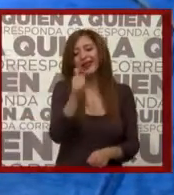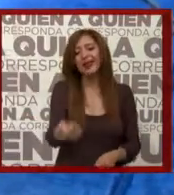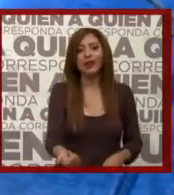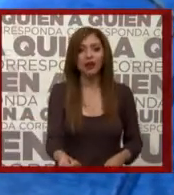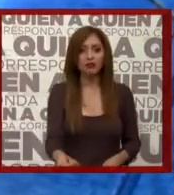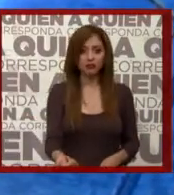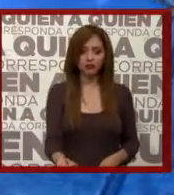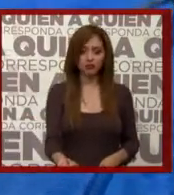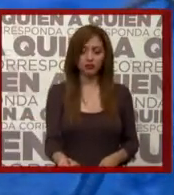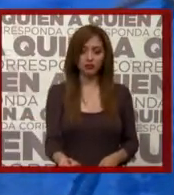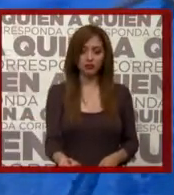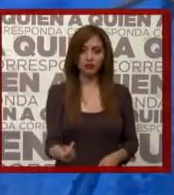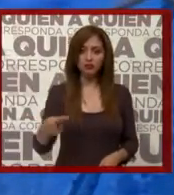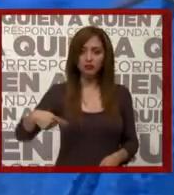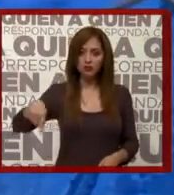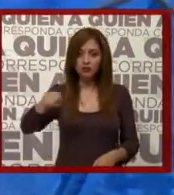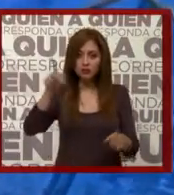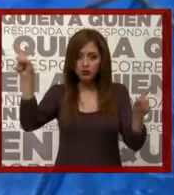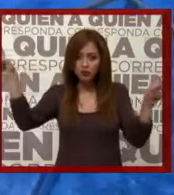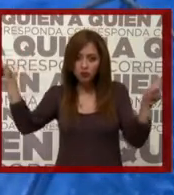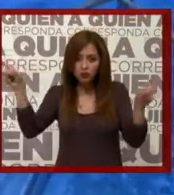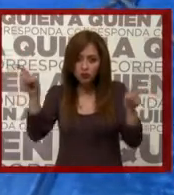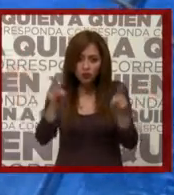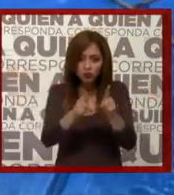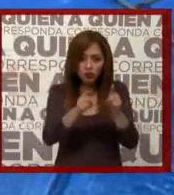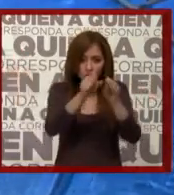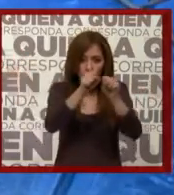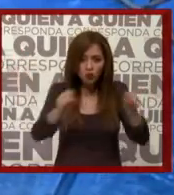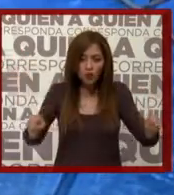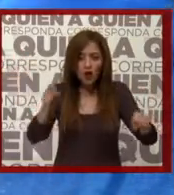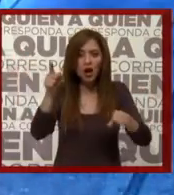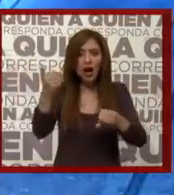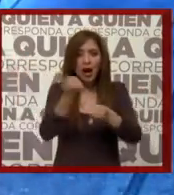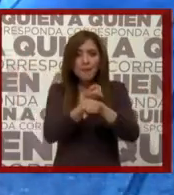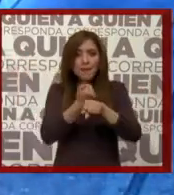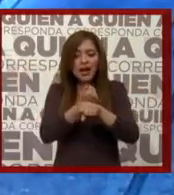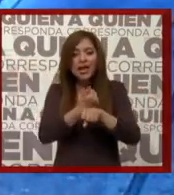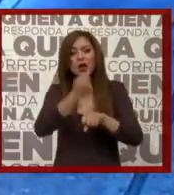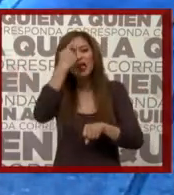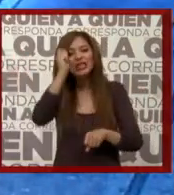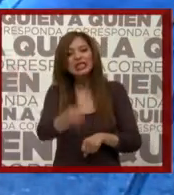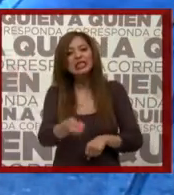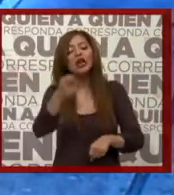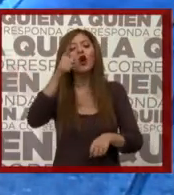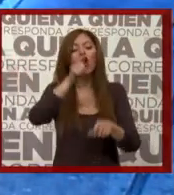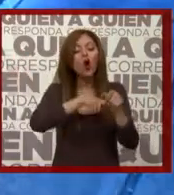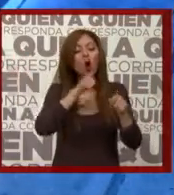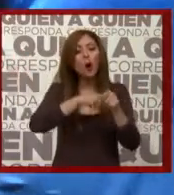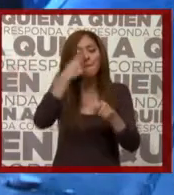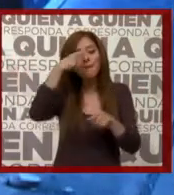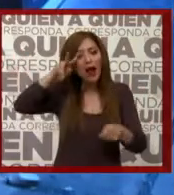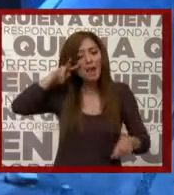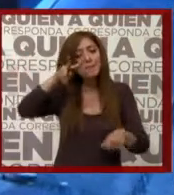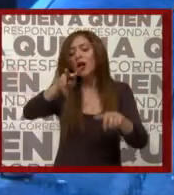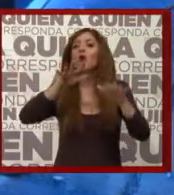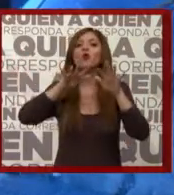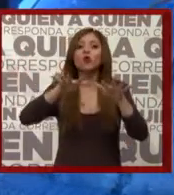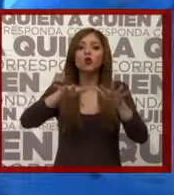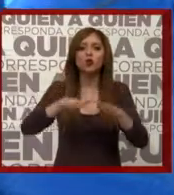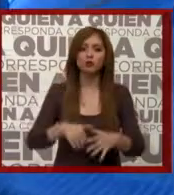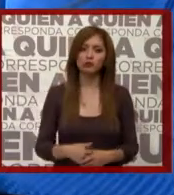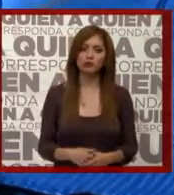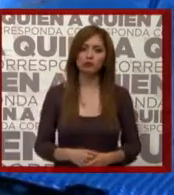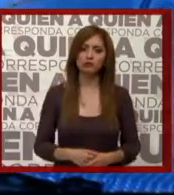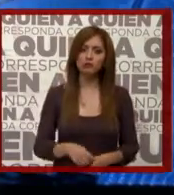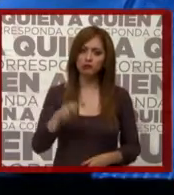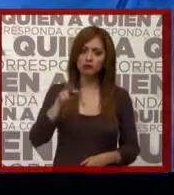Y el sistema de seguridad cerrando, mecate amarillo para que todo el mundo lo vea. Ay, sí está bien fregada la escuela, en